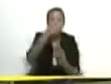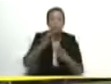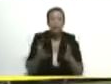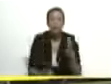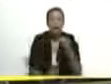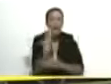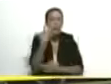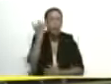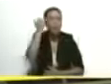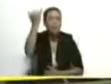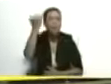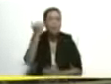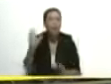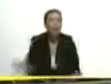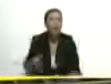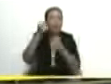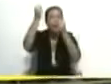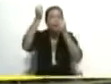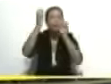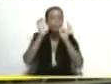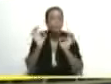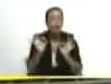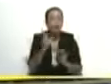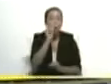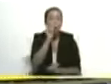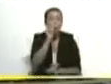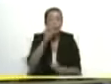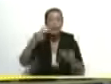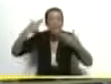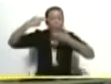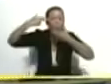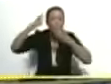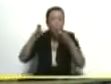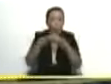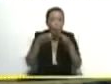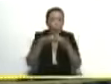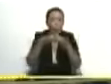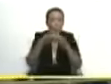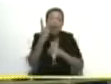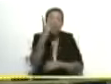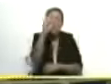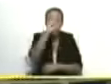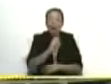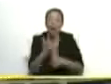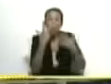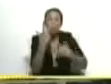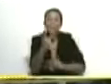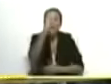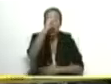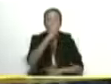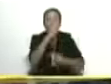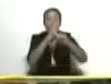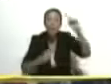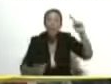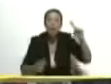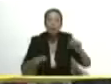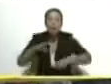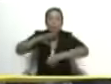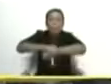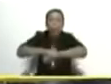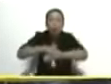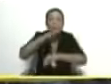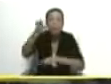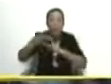arquitectos del rescate, del secuestro, que por 3 años y medio estuvo Alex